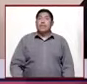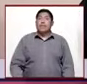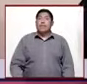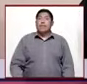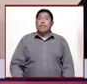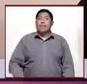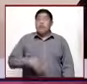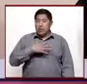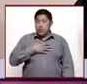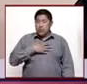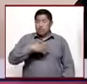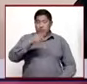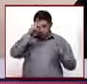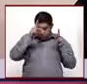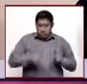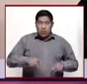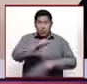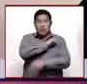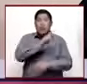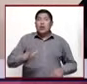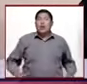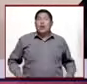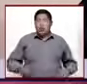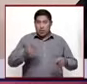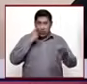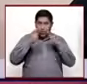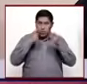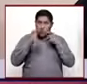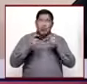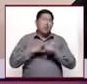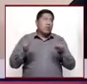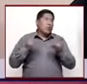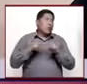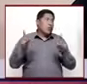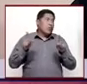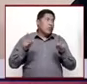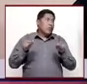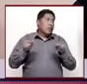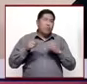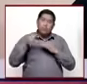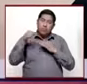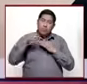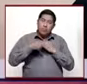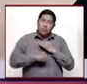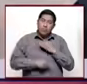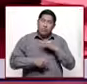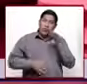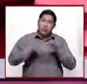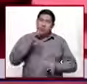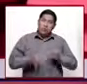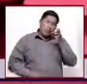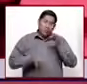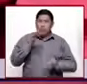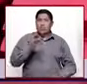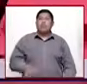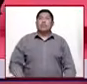Mi persona como alcalde va a tomar medidas, pero totalmente radicales jurídicamente hablando.